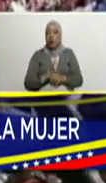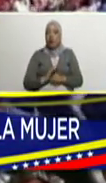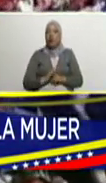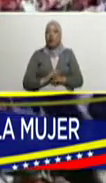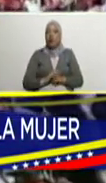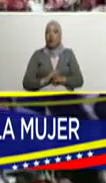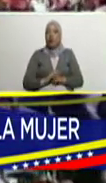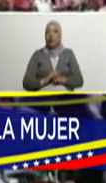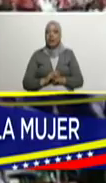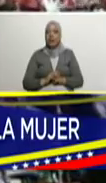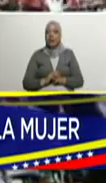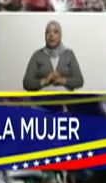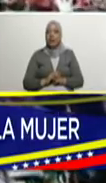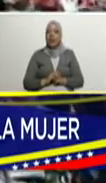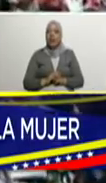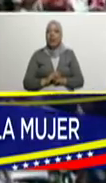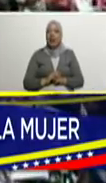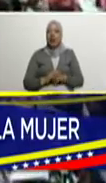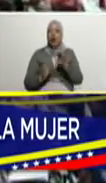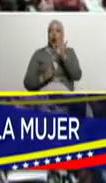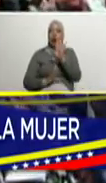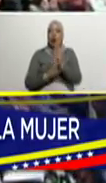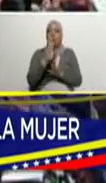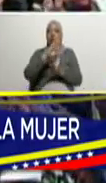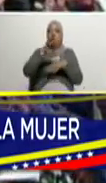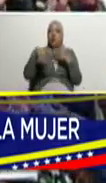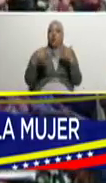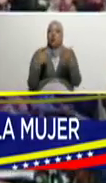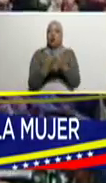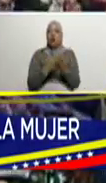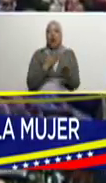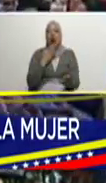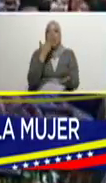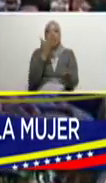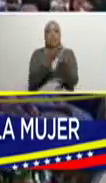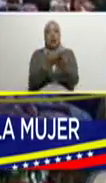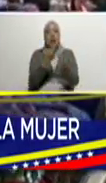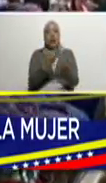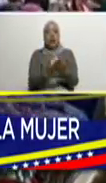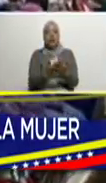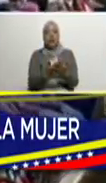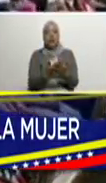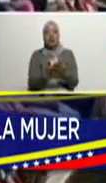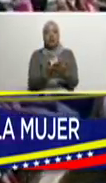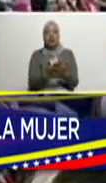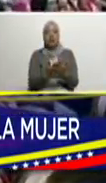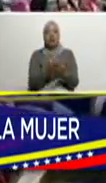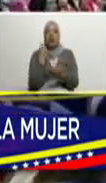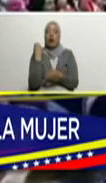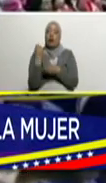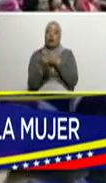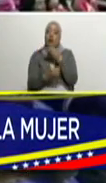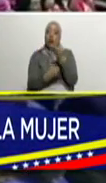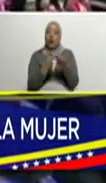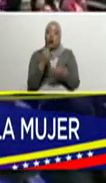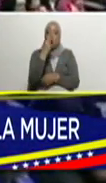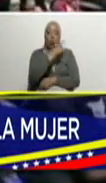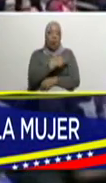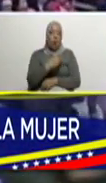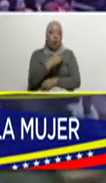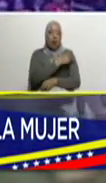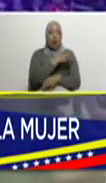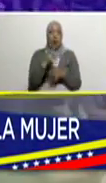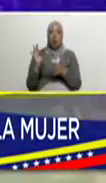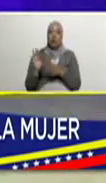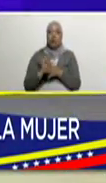Por eso, para el desarrollo de todos estos planes, Vamos a crear en los hospitales que